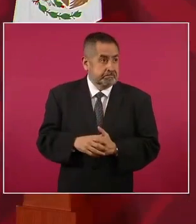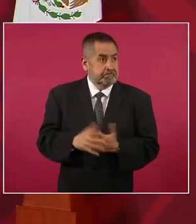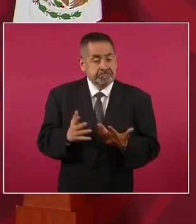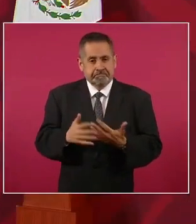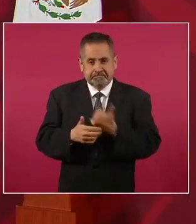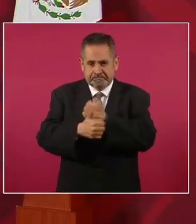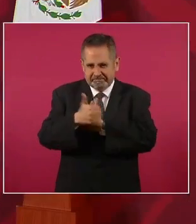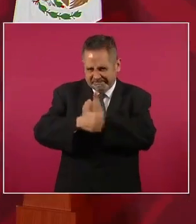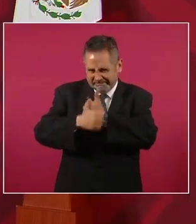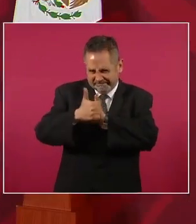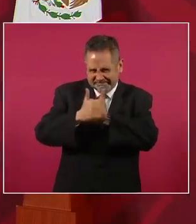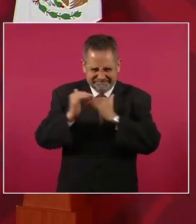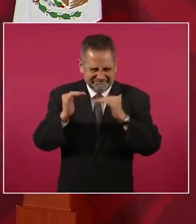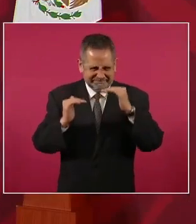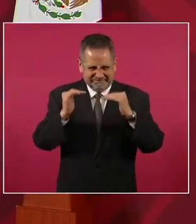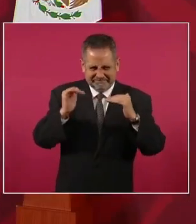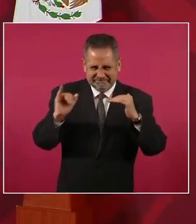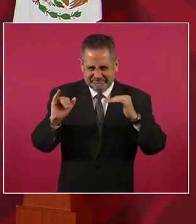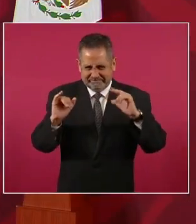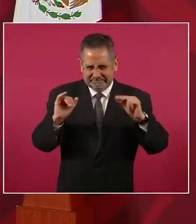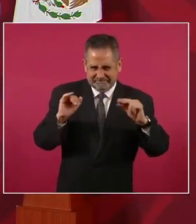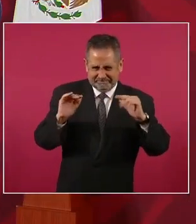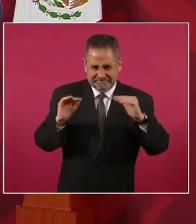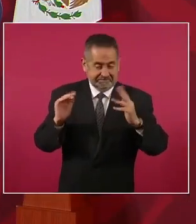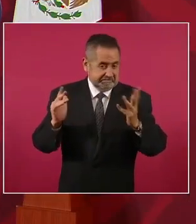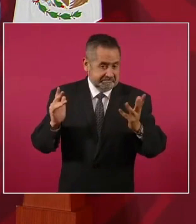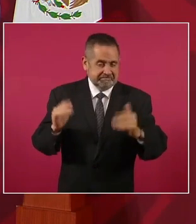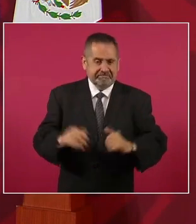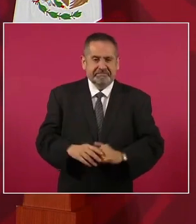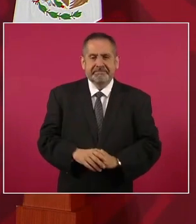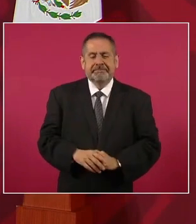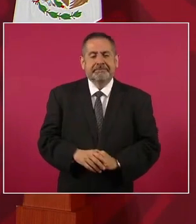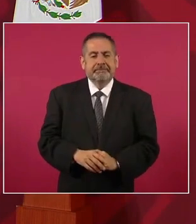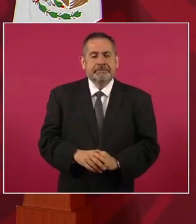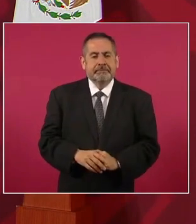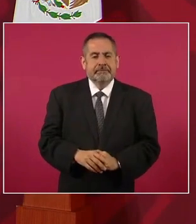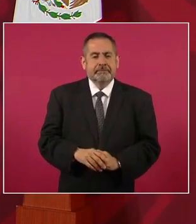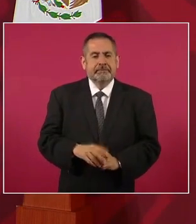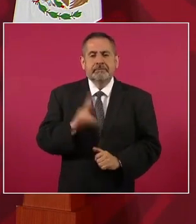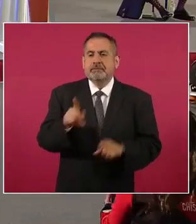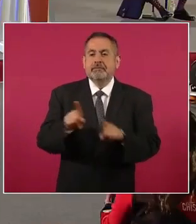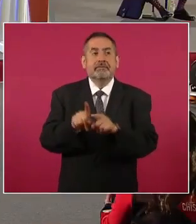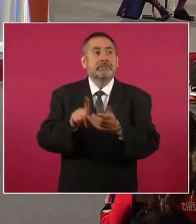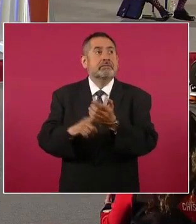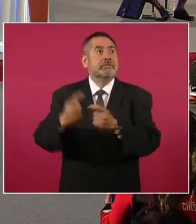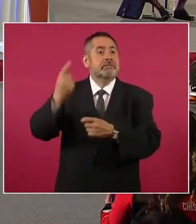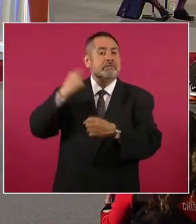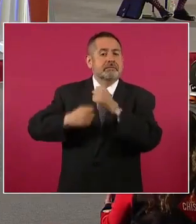la elección del 2006.